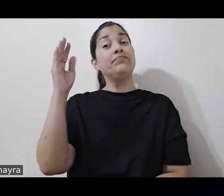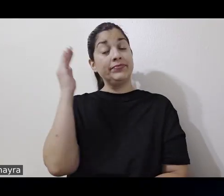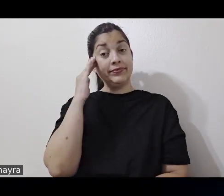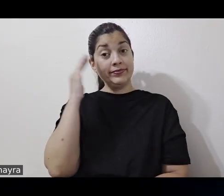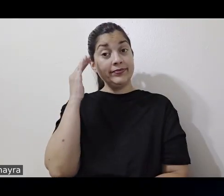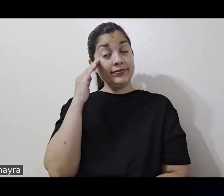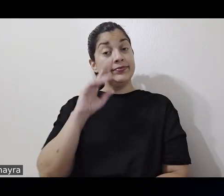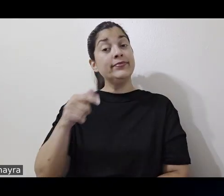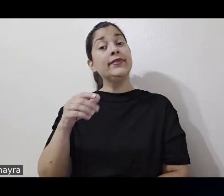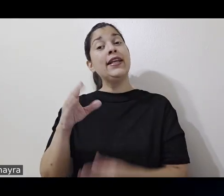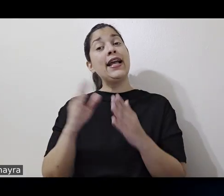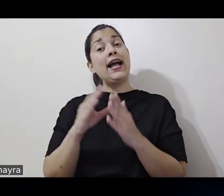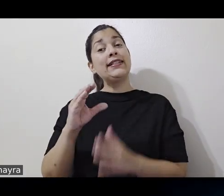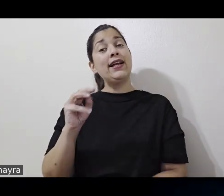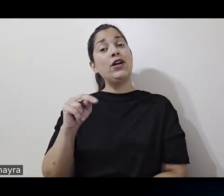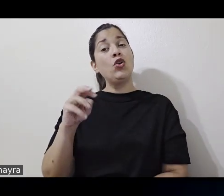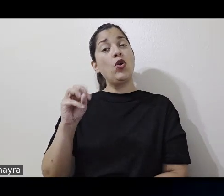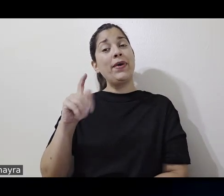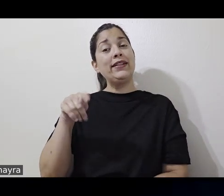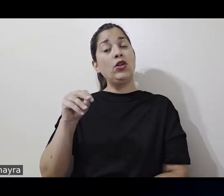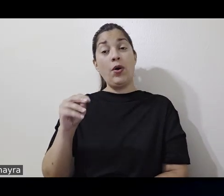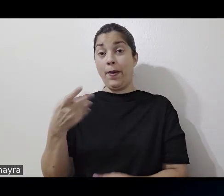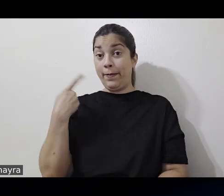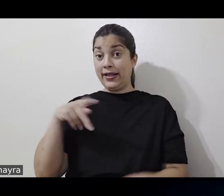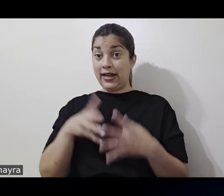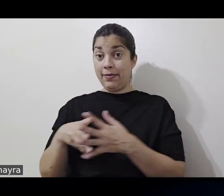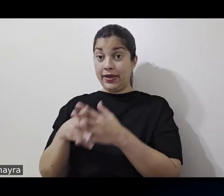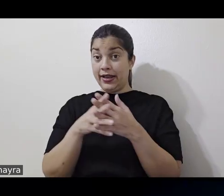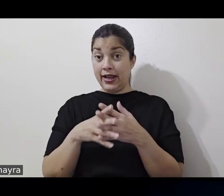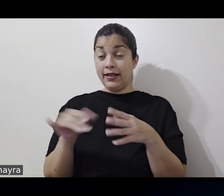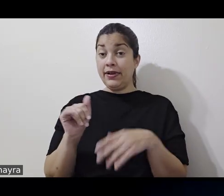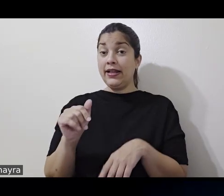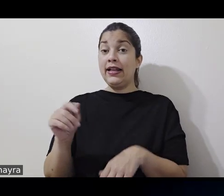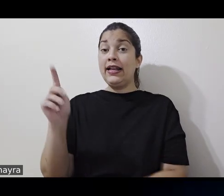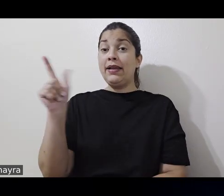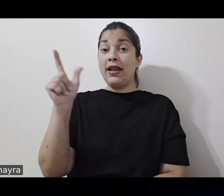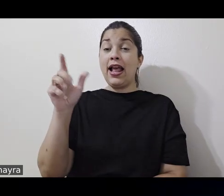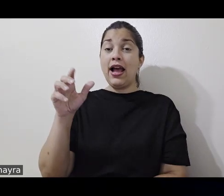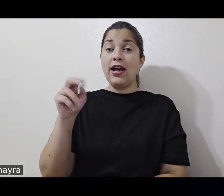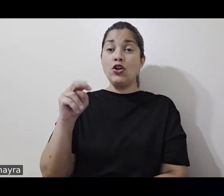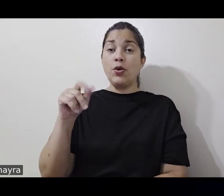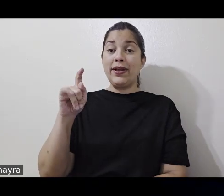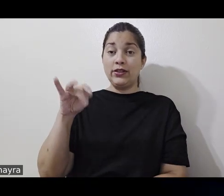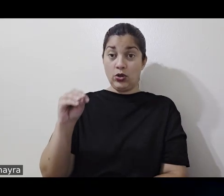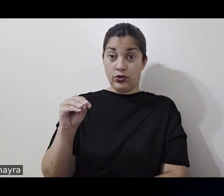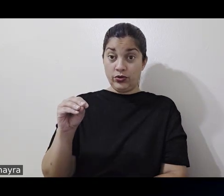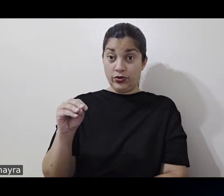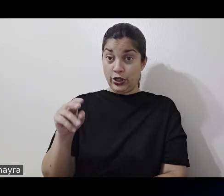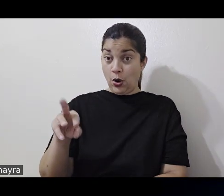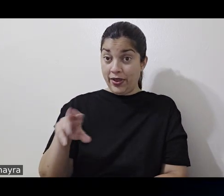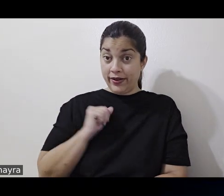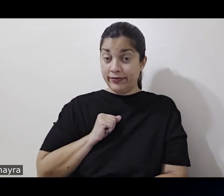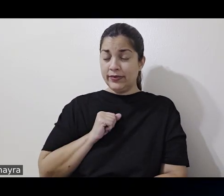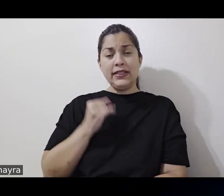sabe, pase por Casa Norberto en Plaza Las Américas, pase también por Librería Norberto acá en Río Piedras. Y si